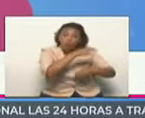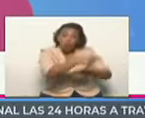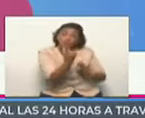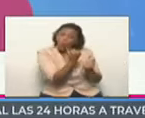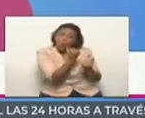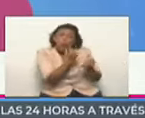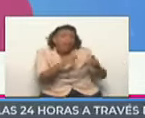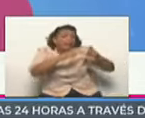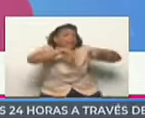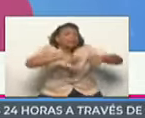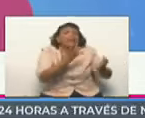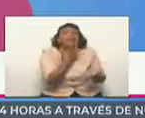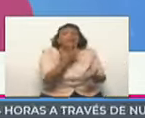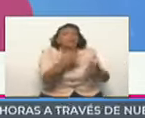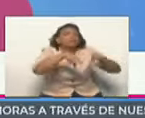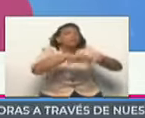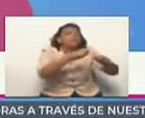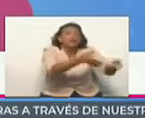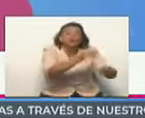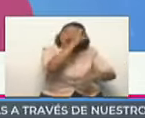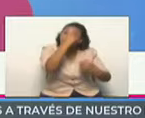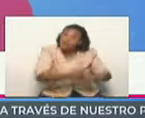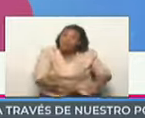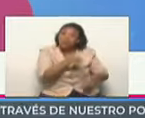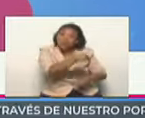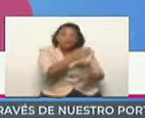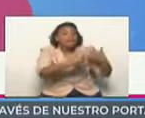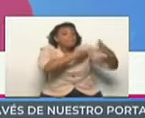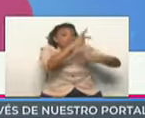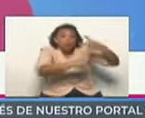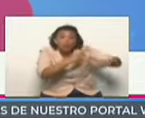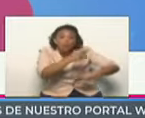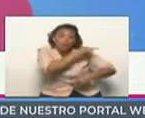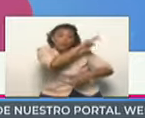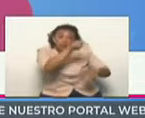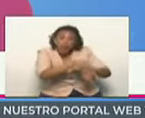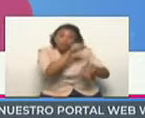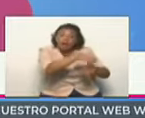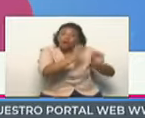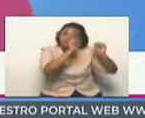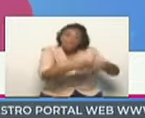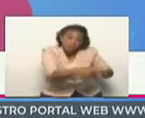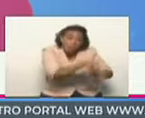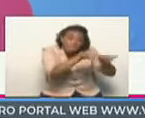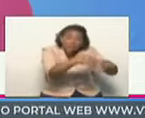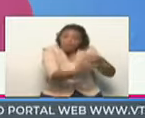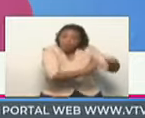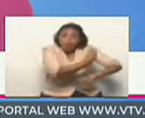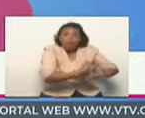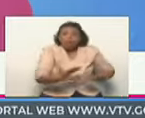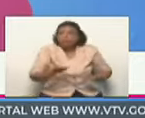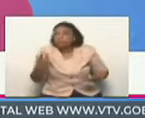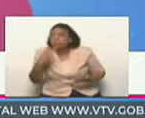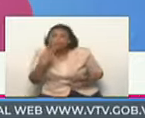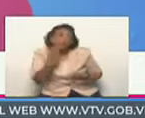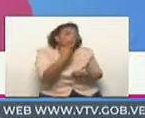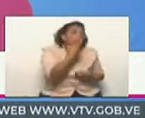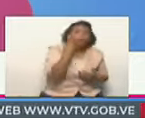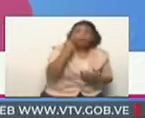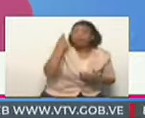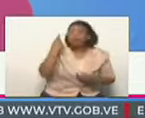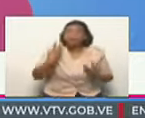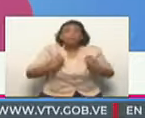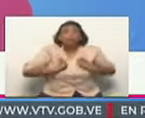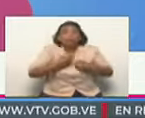dinerito del crédito, sino garantizar el producto nacional, para que ellos no se tengan que voltear y